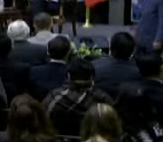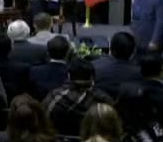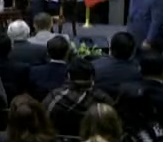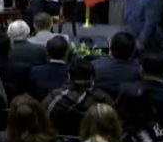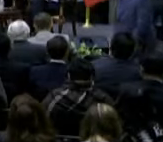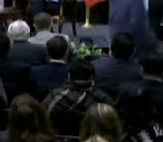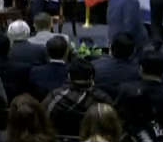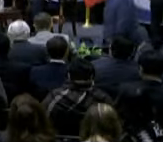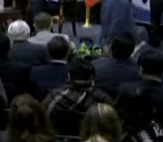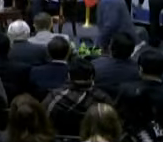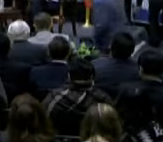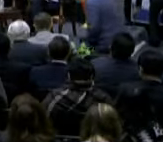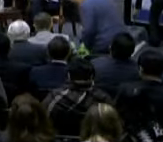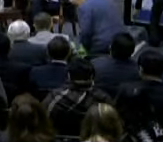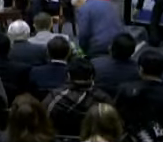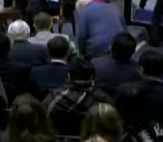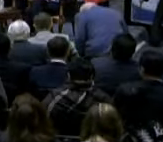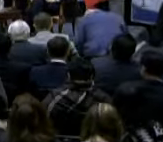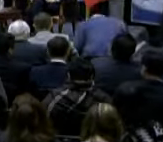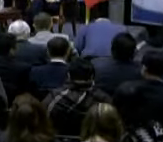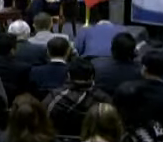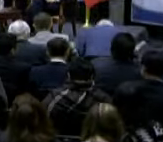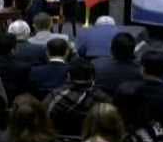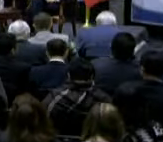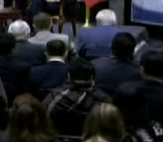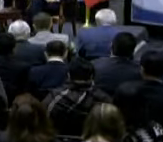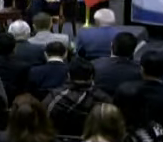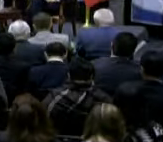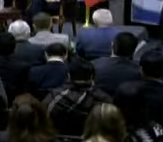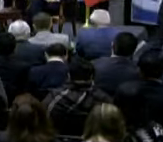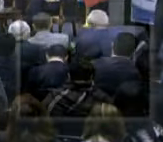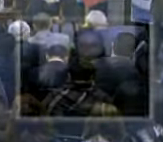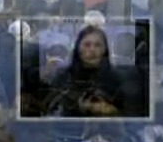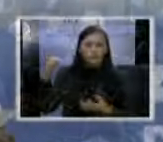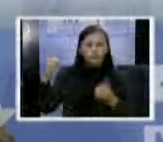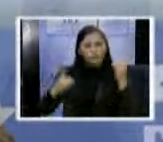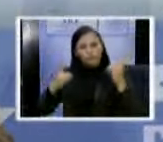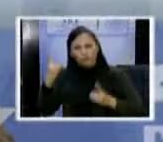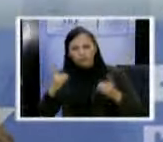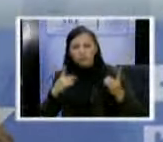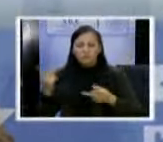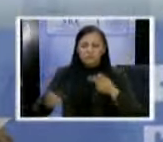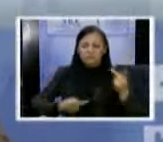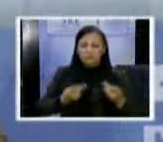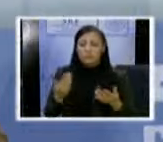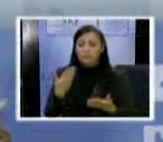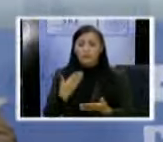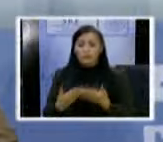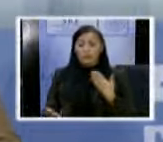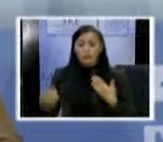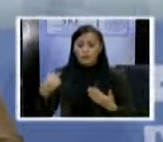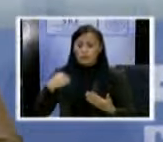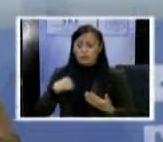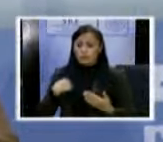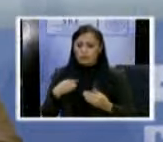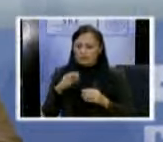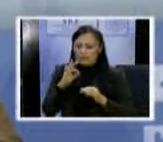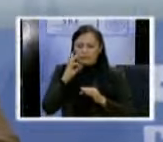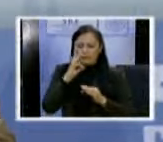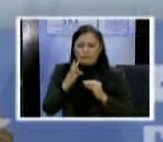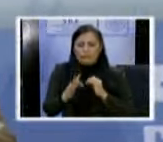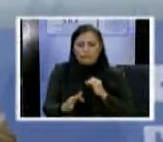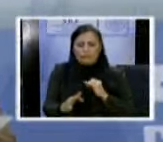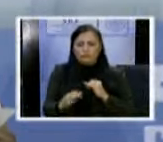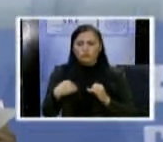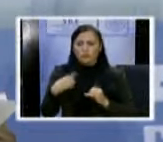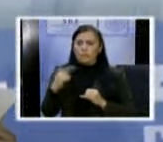Celada, por sus reflexiones y sus cuestionamientos. Ahora yo tengo para concluir, solamente